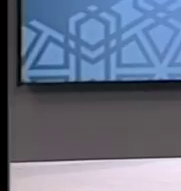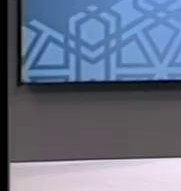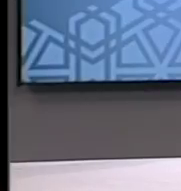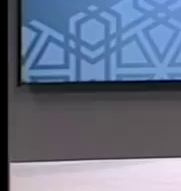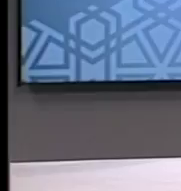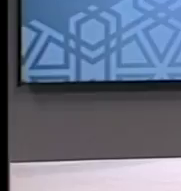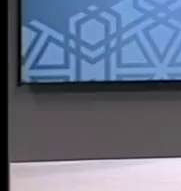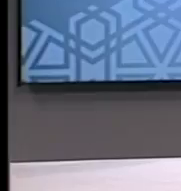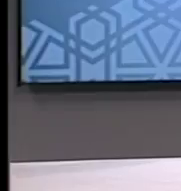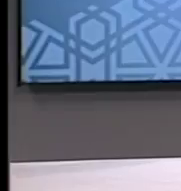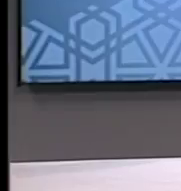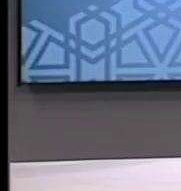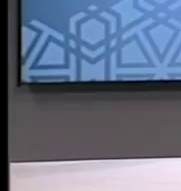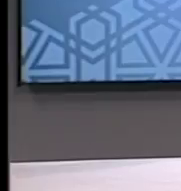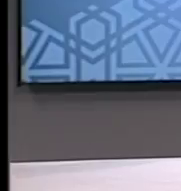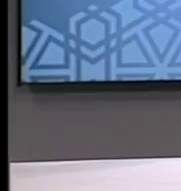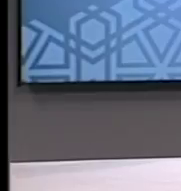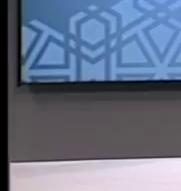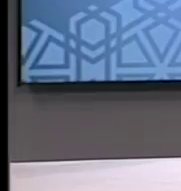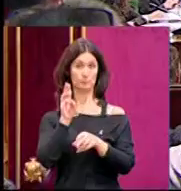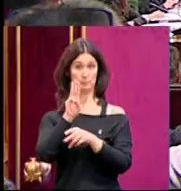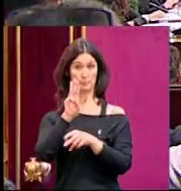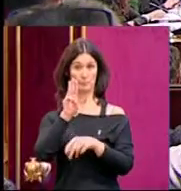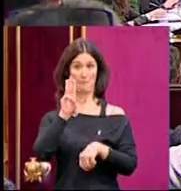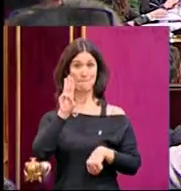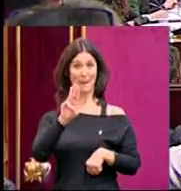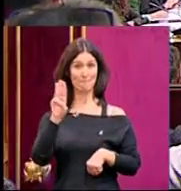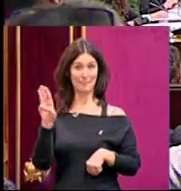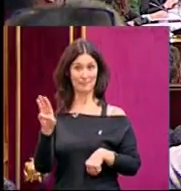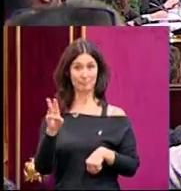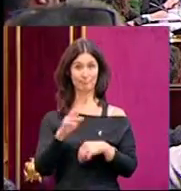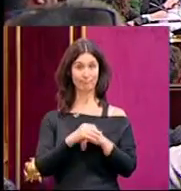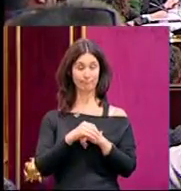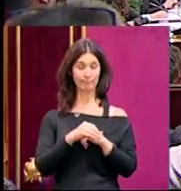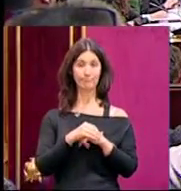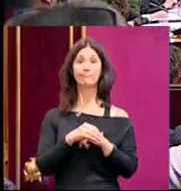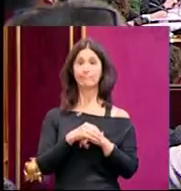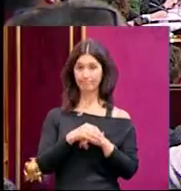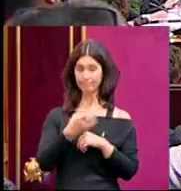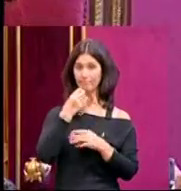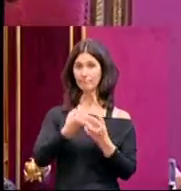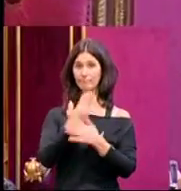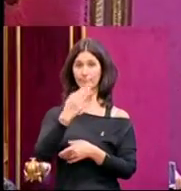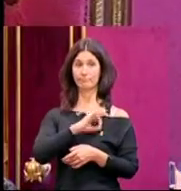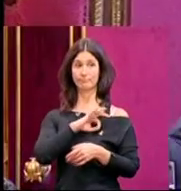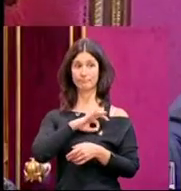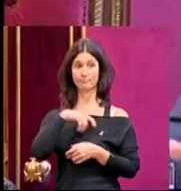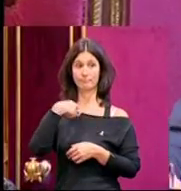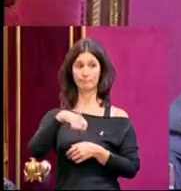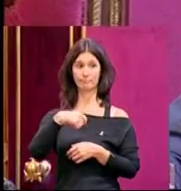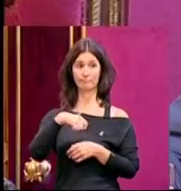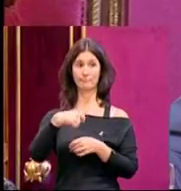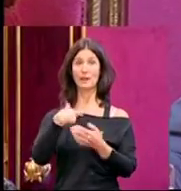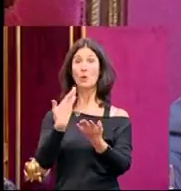largo plazo para mejorar la calidad de vida de los granadinos. Mejorar la calidad del aire es la intención municipal salida de la aprobación del